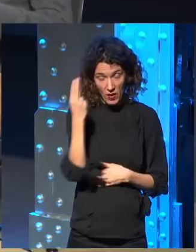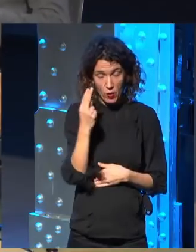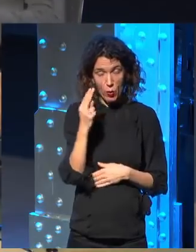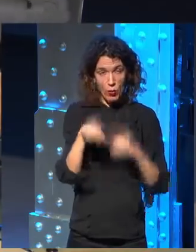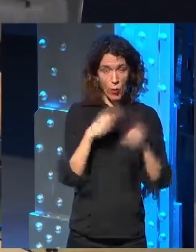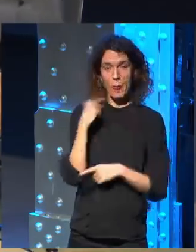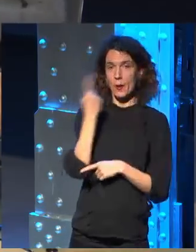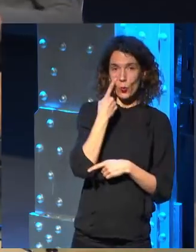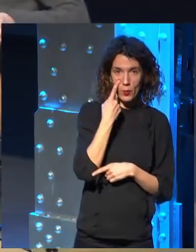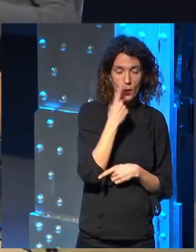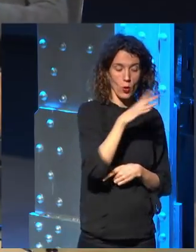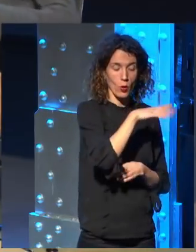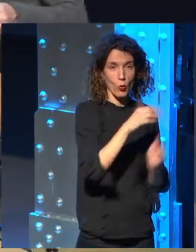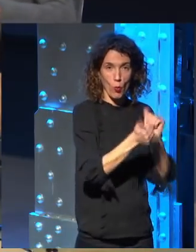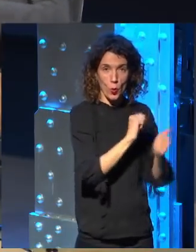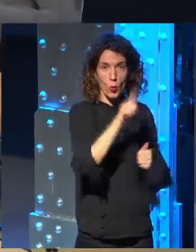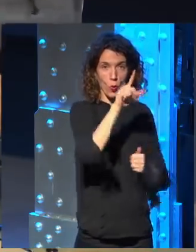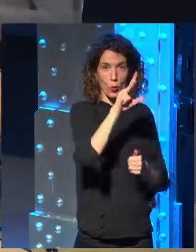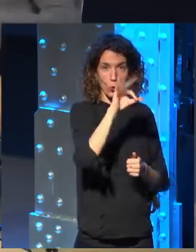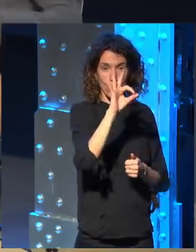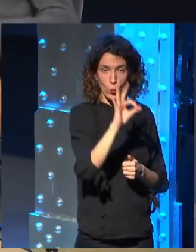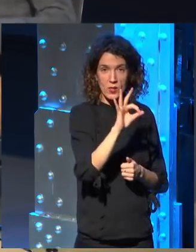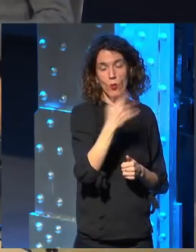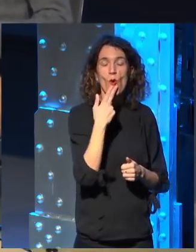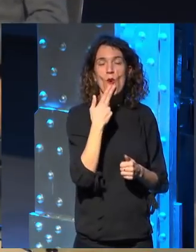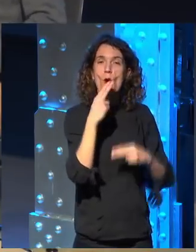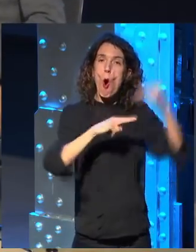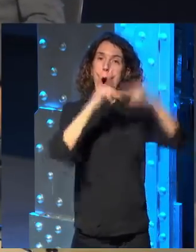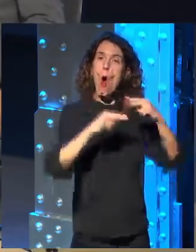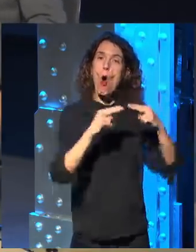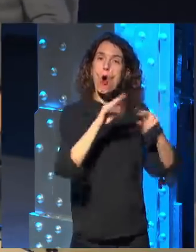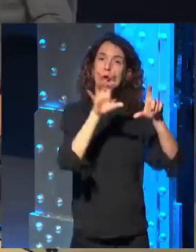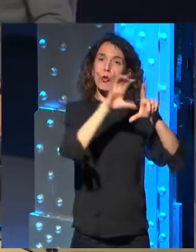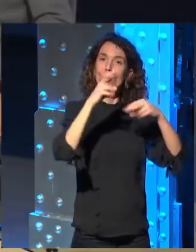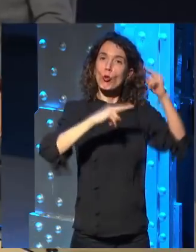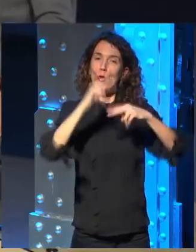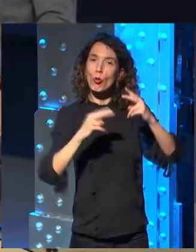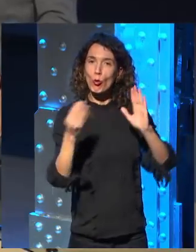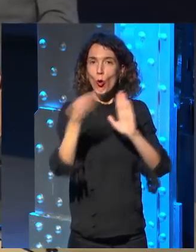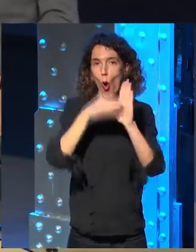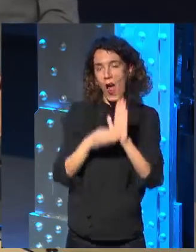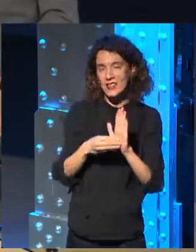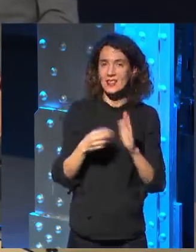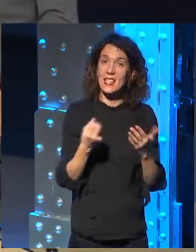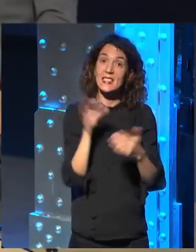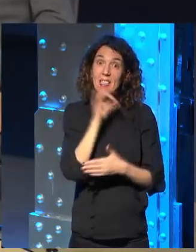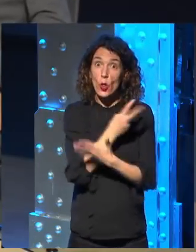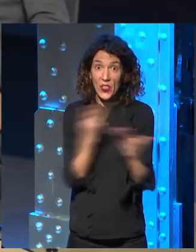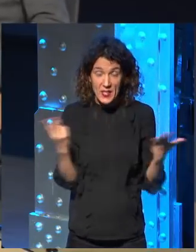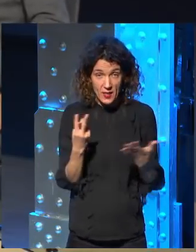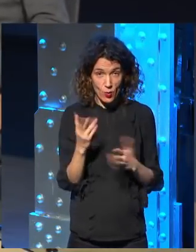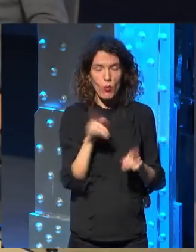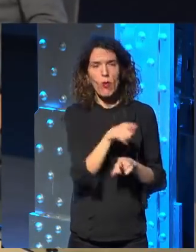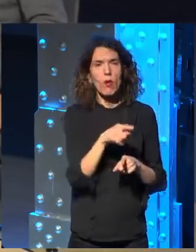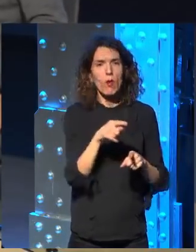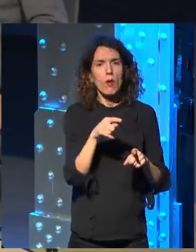había tomado de Luis de Camões en un ejercicio de collage, también de un collage del siglo XVII, yo pensaba que